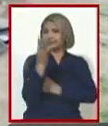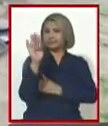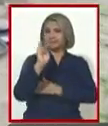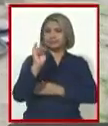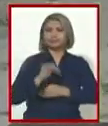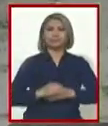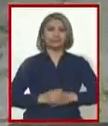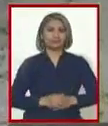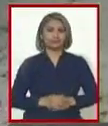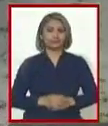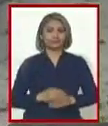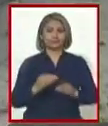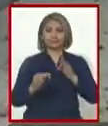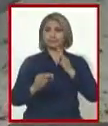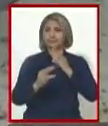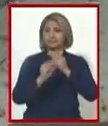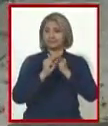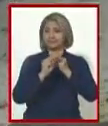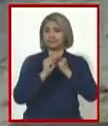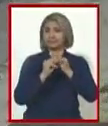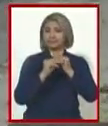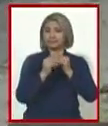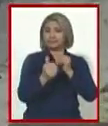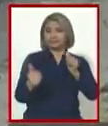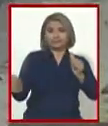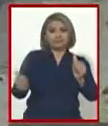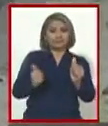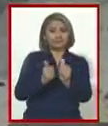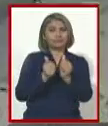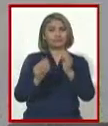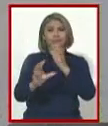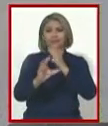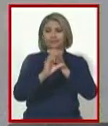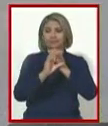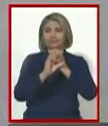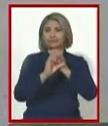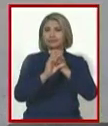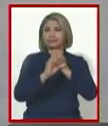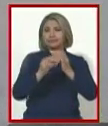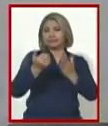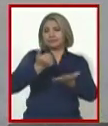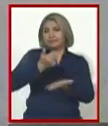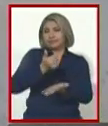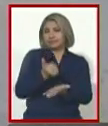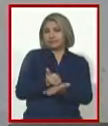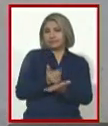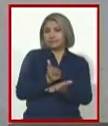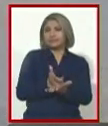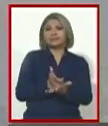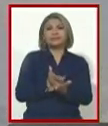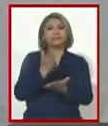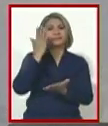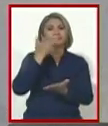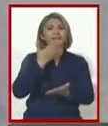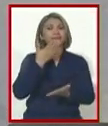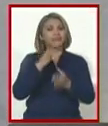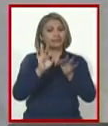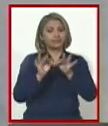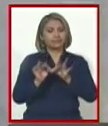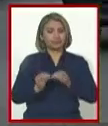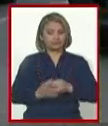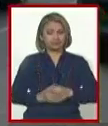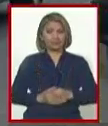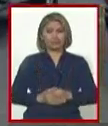este miércoles, cuando el minibús impacta con la parte posterior de un camión que se encontraba estacionado sobre la carretera debido a una falla